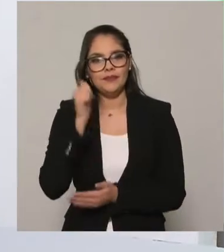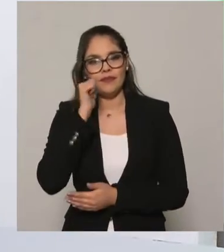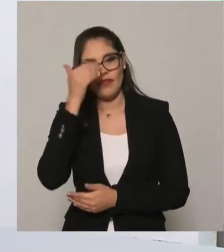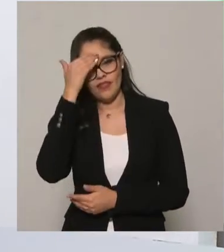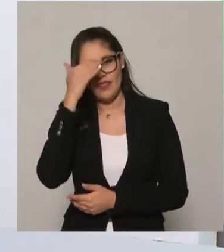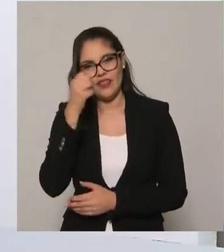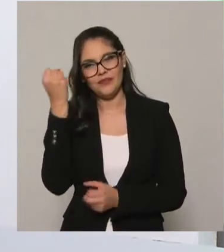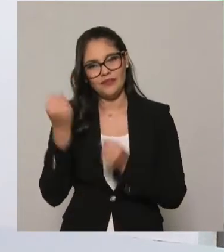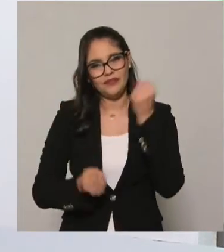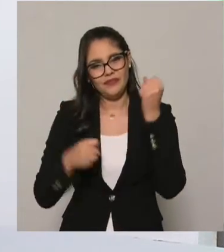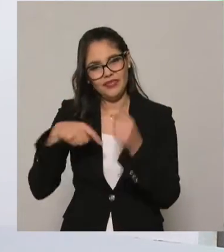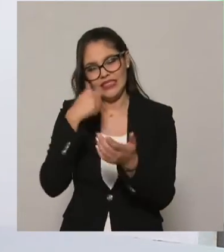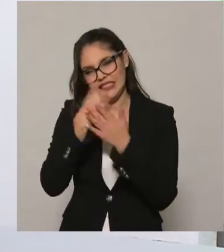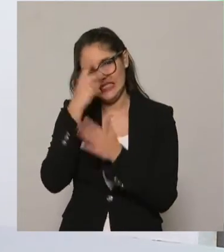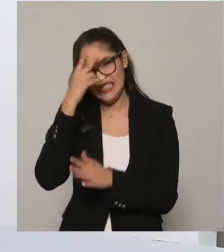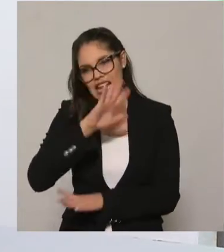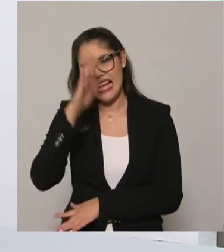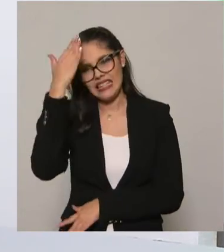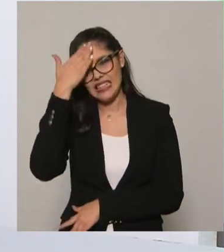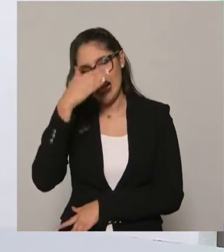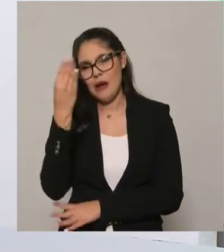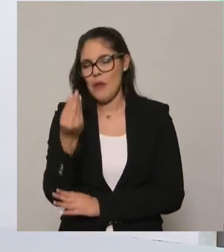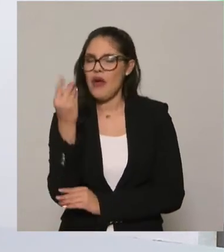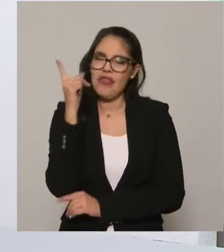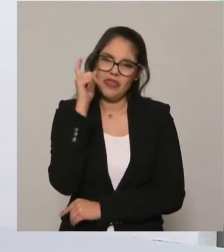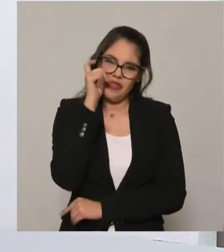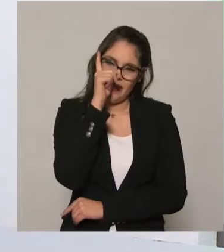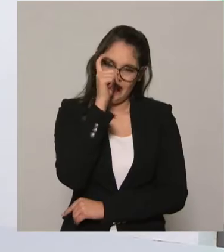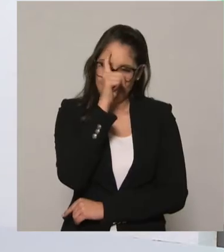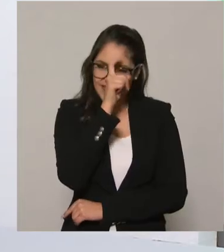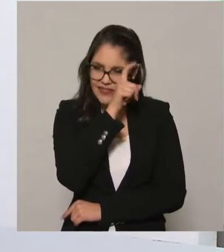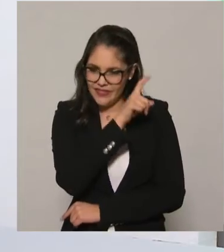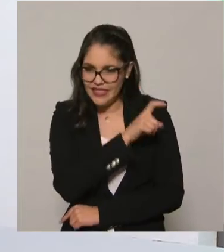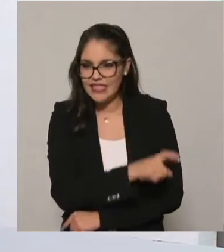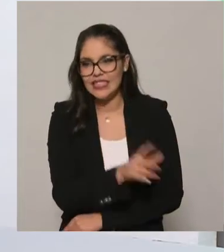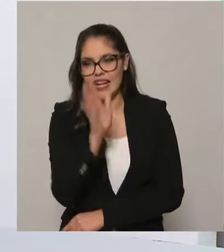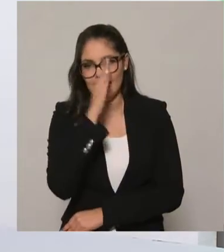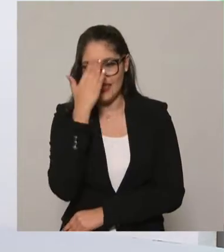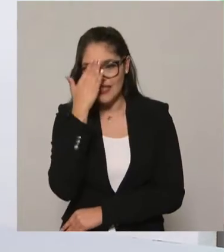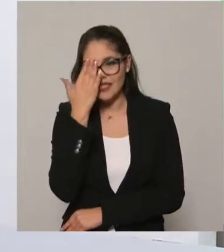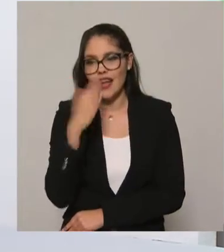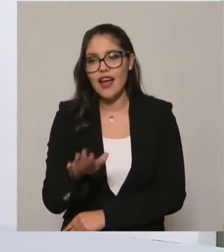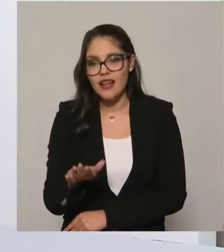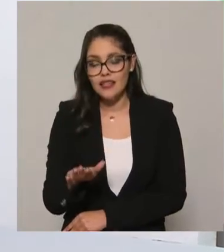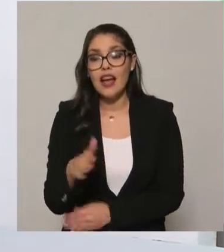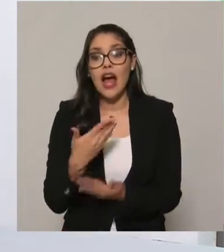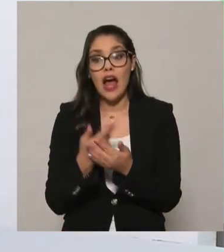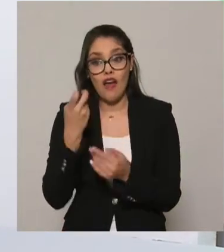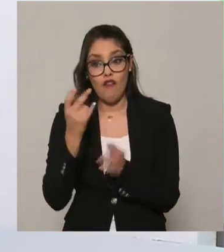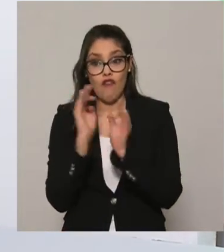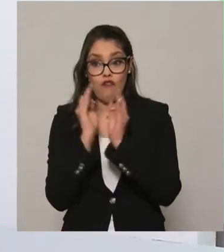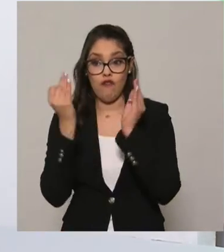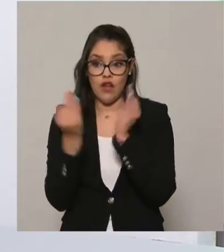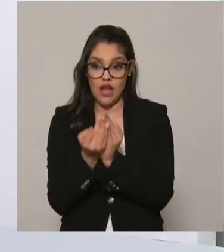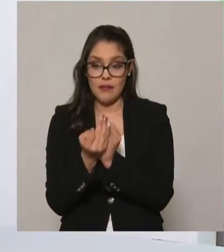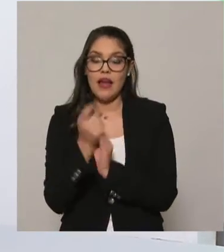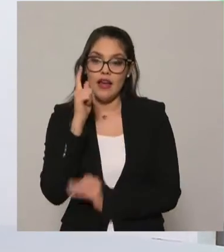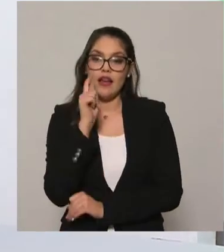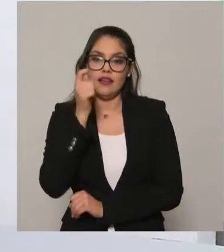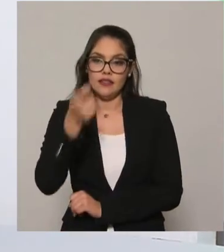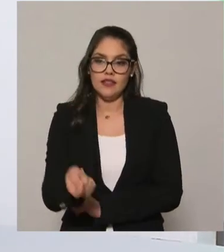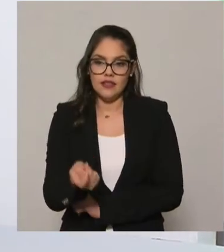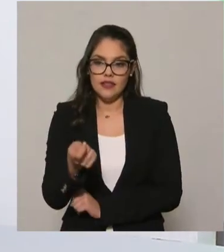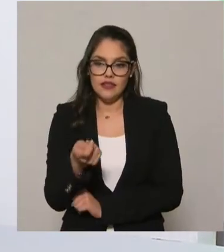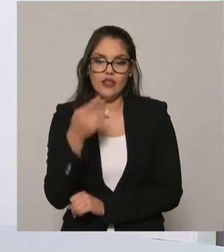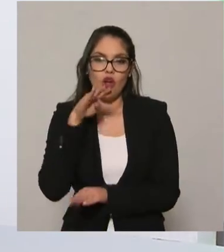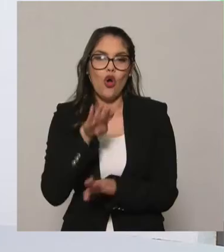un vehículo en la Ciudad de México ya es complejo, ya es difícil. Y bueno, pues estas medidas son, pues se